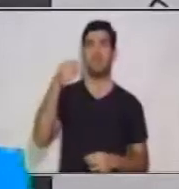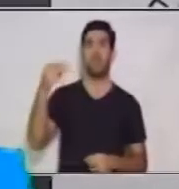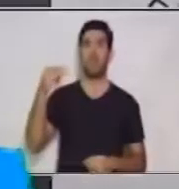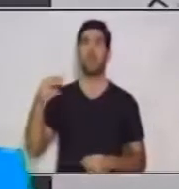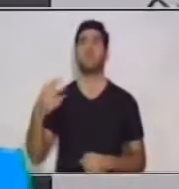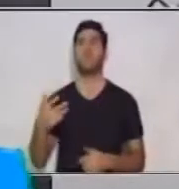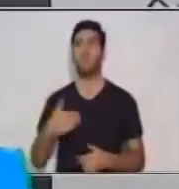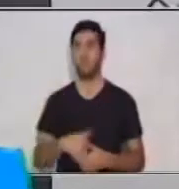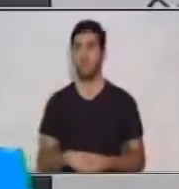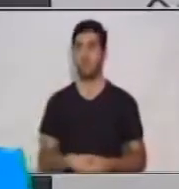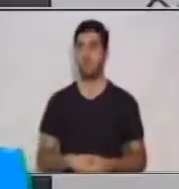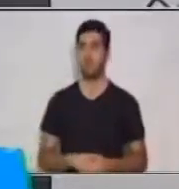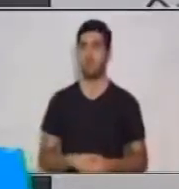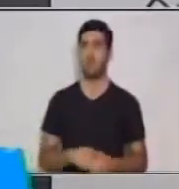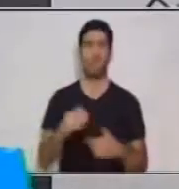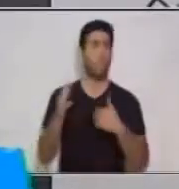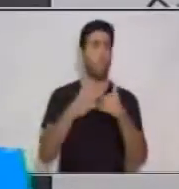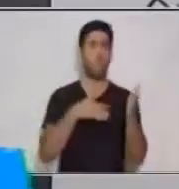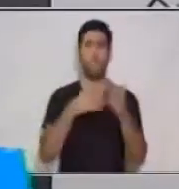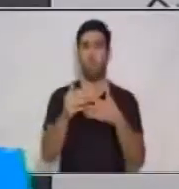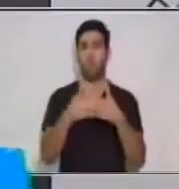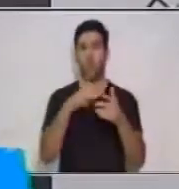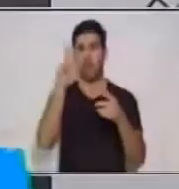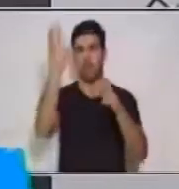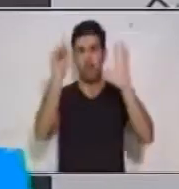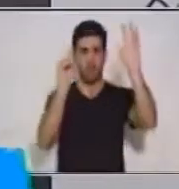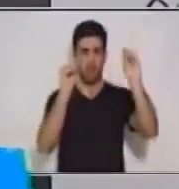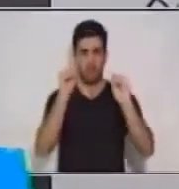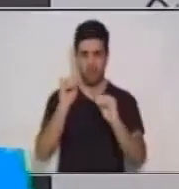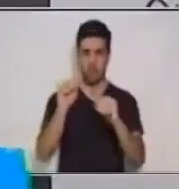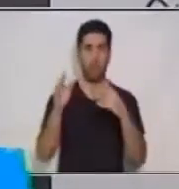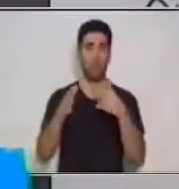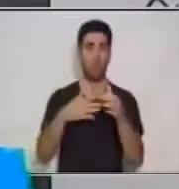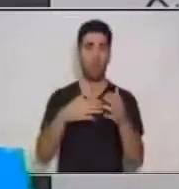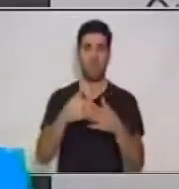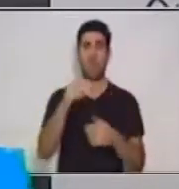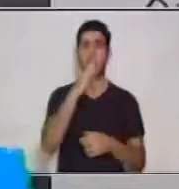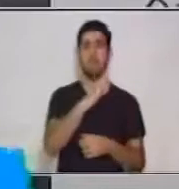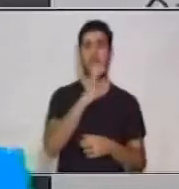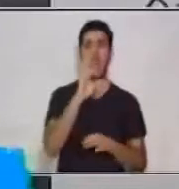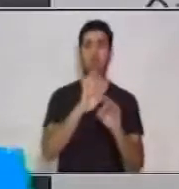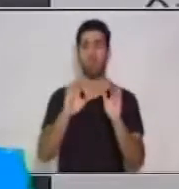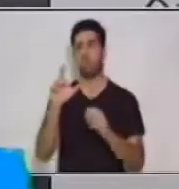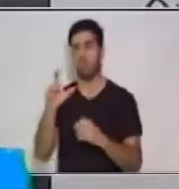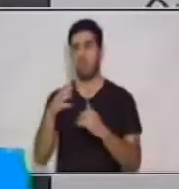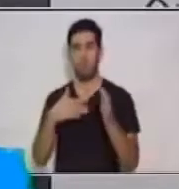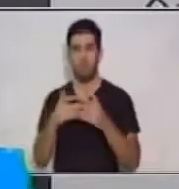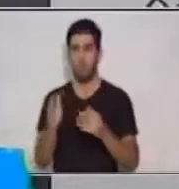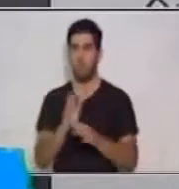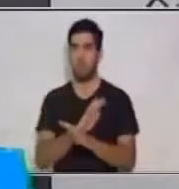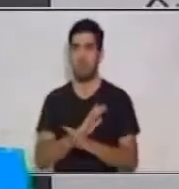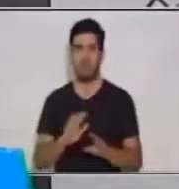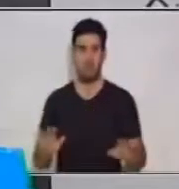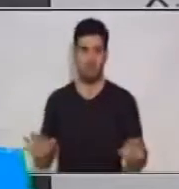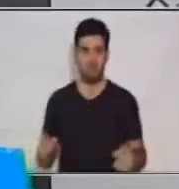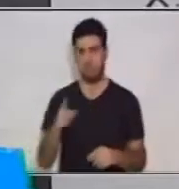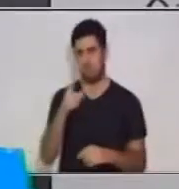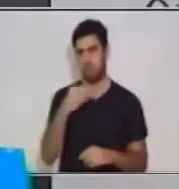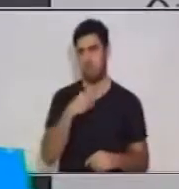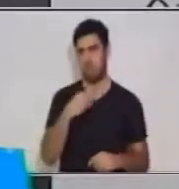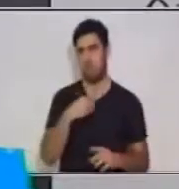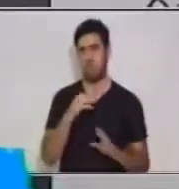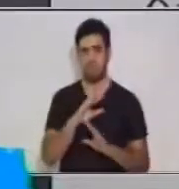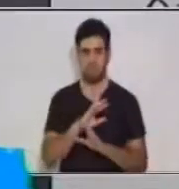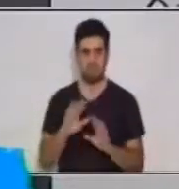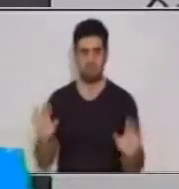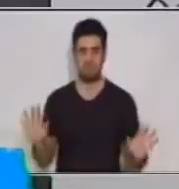Y esto va a ser igual a cualquiera de las dos piezas que tú quieras relacionar. Seno de B o